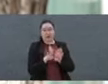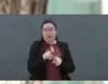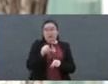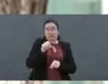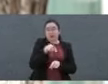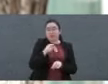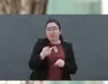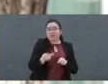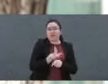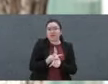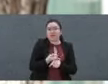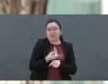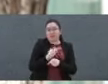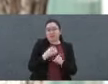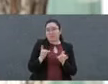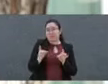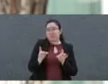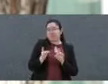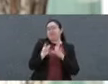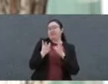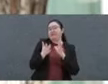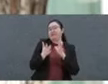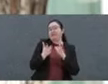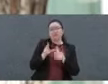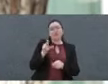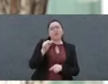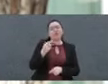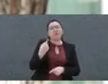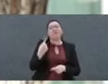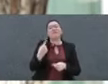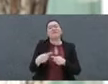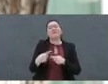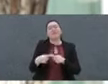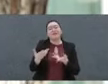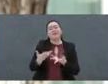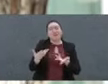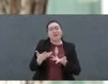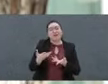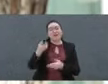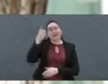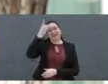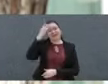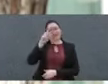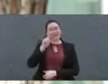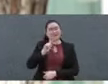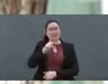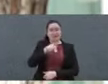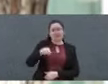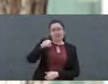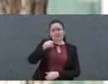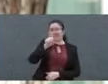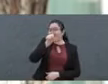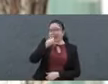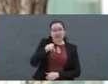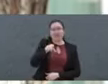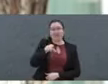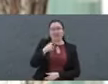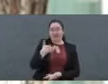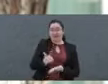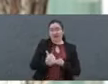porque hubo una dirección que emanó de la jefatura de gobierno que usted encabeza y que trajo